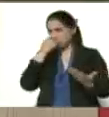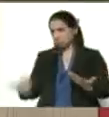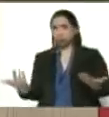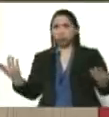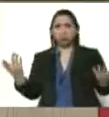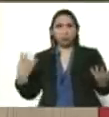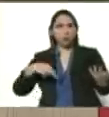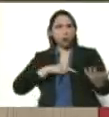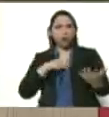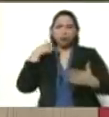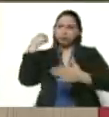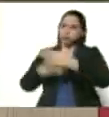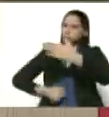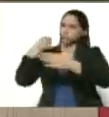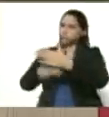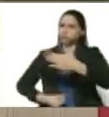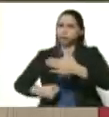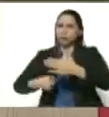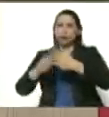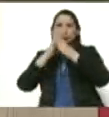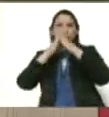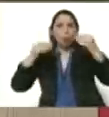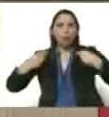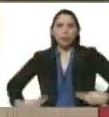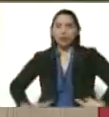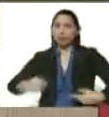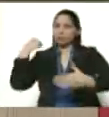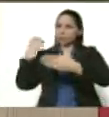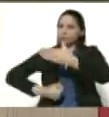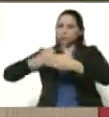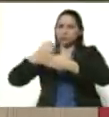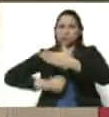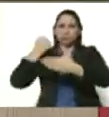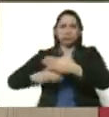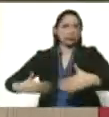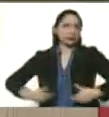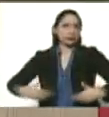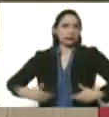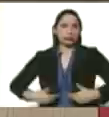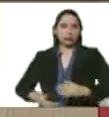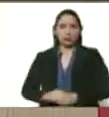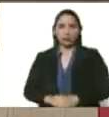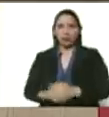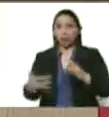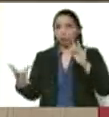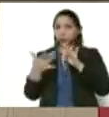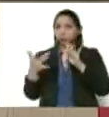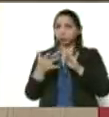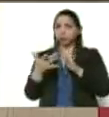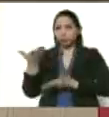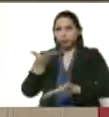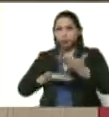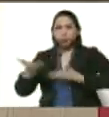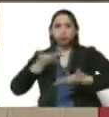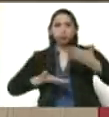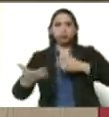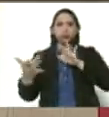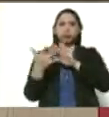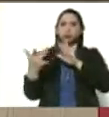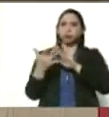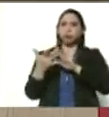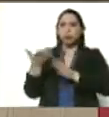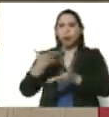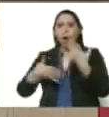que estábamos combatiendo, toda la humanidad está combatiendo con vínculos de solidaridad, con vínculos